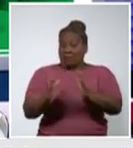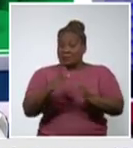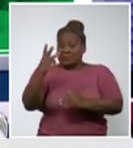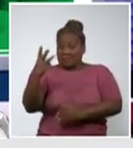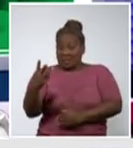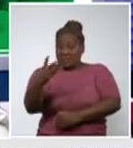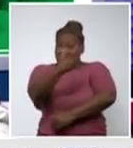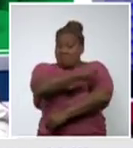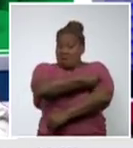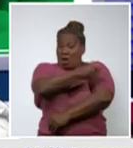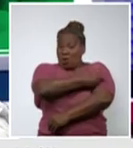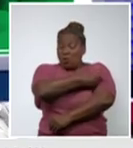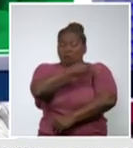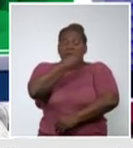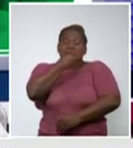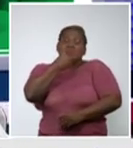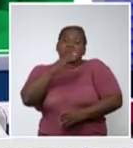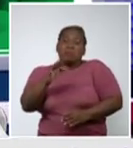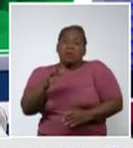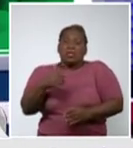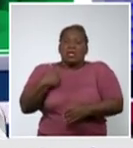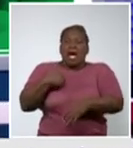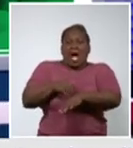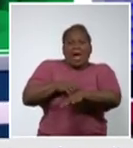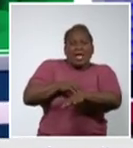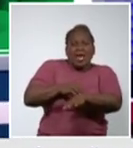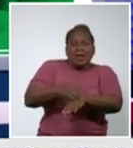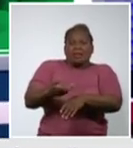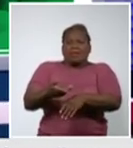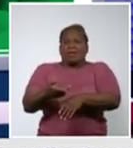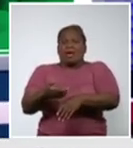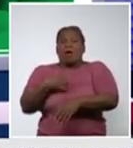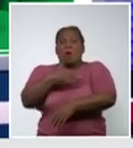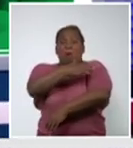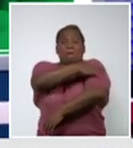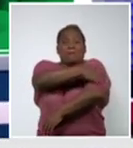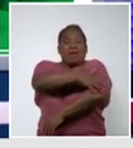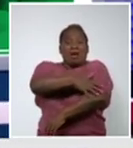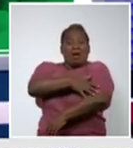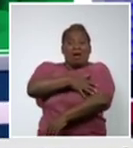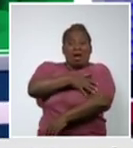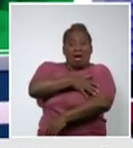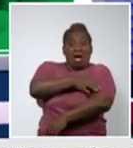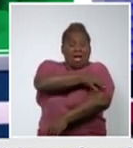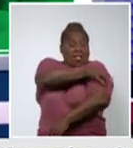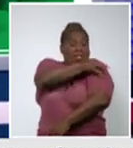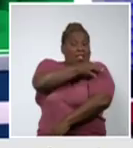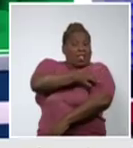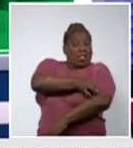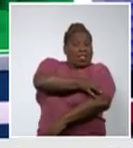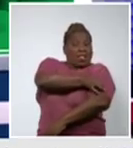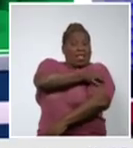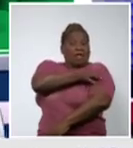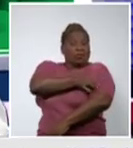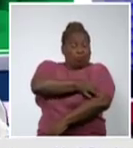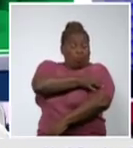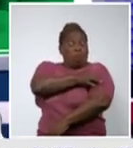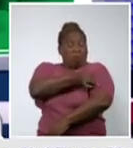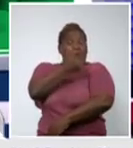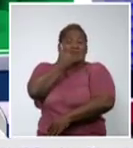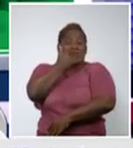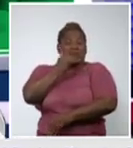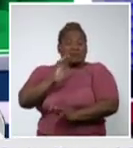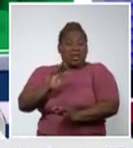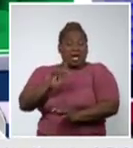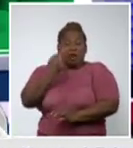posibles reacciones que pueda provocar la vacuna. Y un brazo con un tatuaje de esos oscuros que hay ahora, bueno, pues realmente usted no